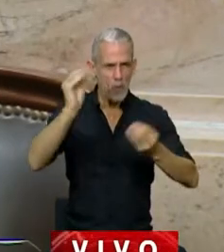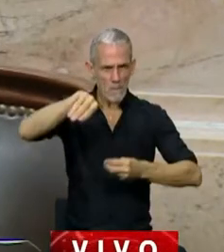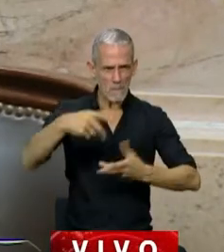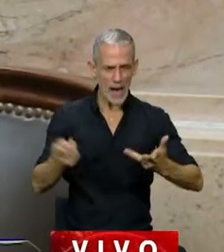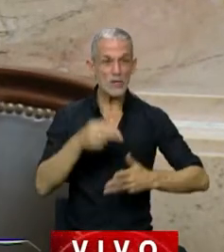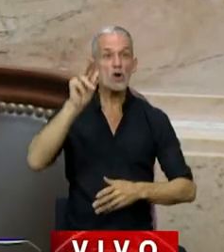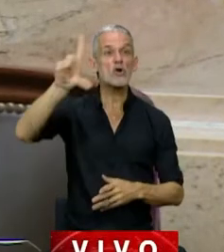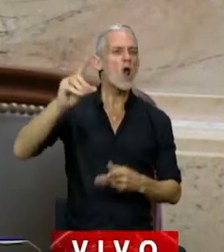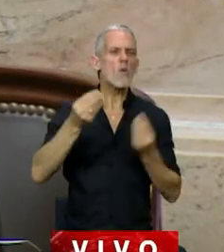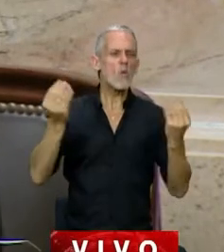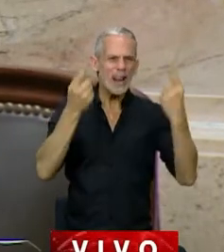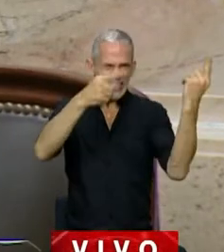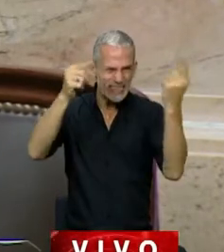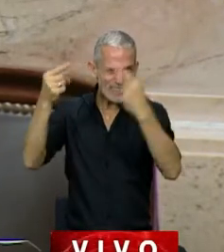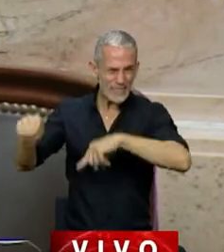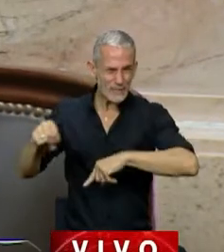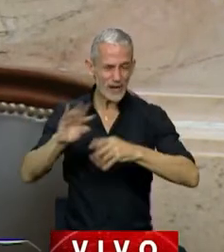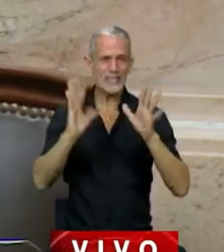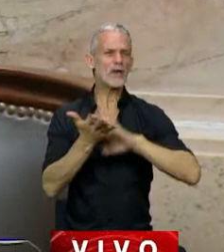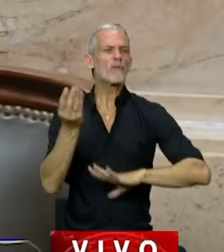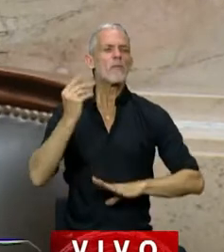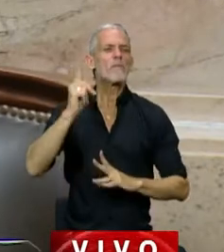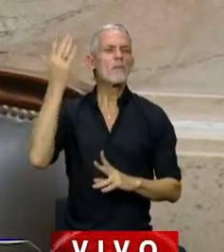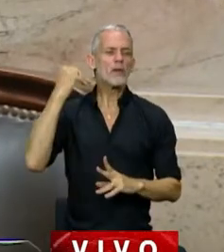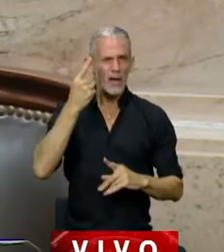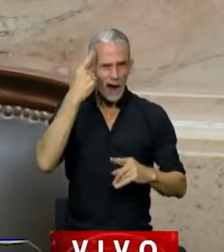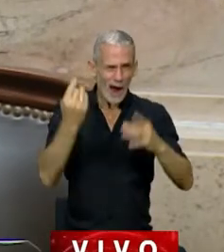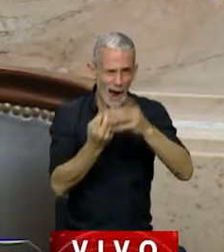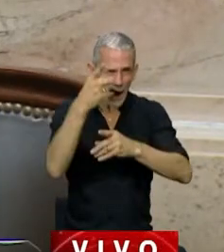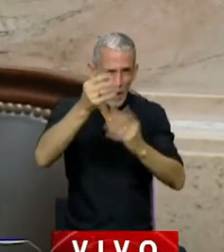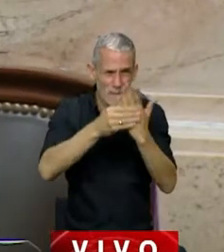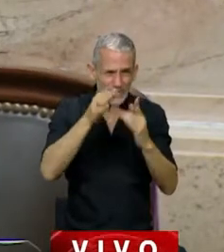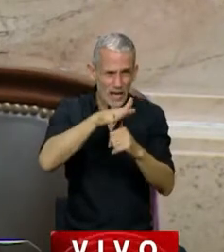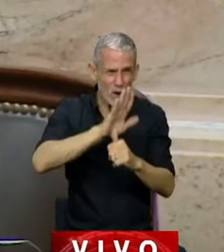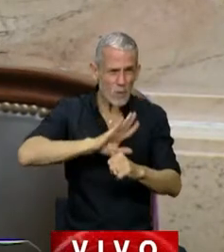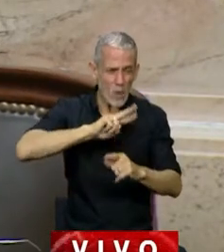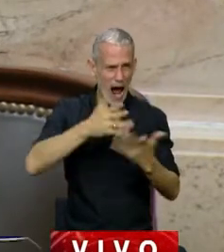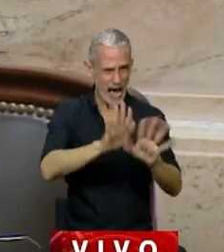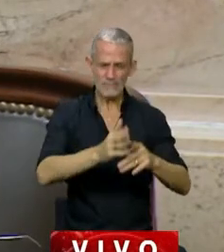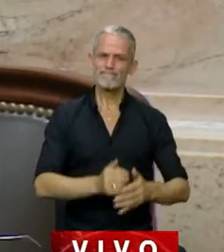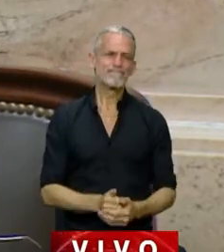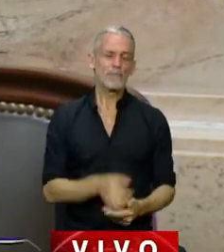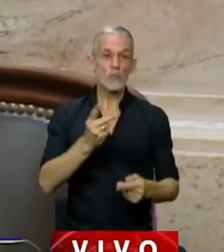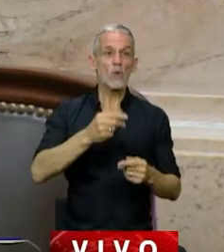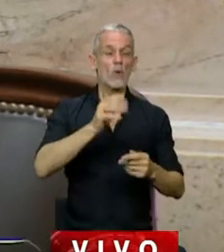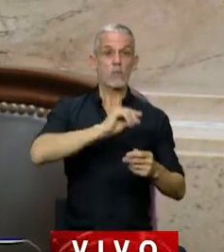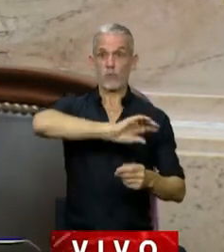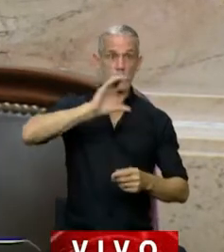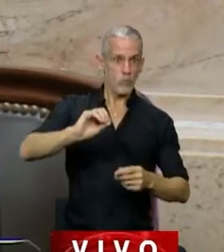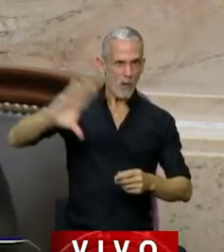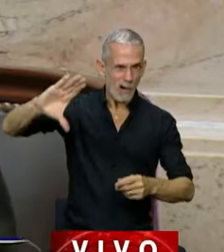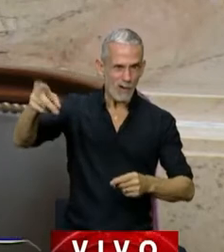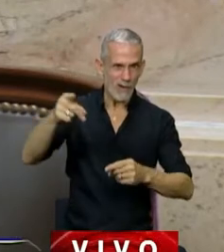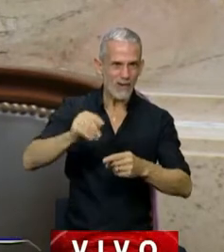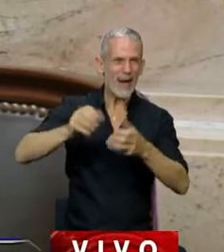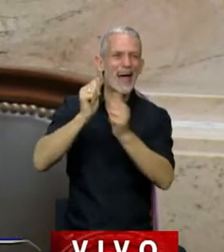rol verdaderamente distinto a lo que fue ideado. Aumentar las transferencias a las empresas del Estado, en donde